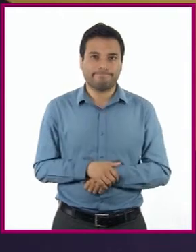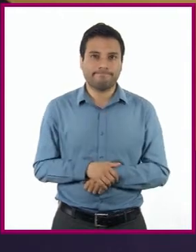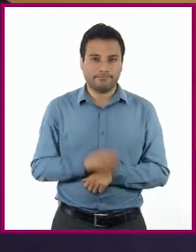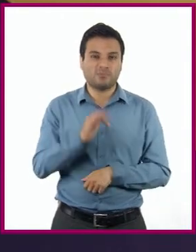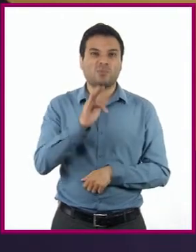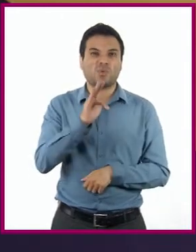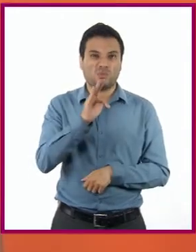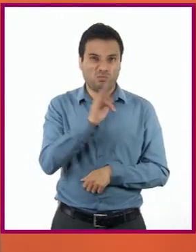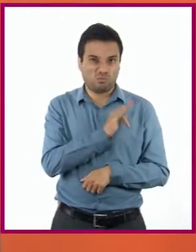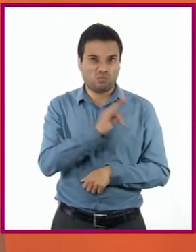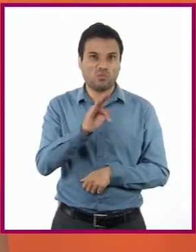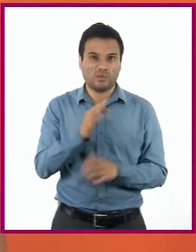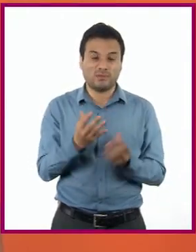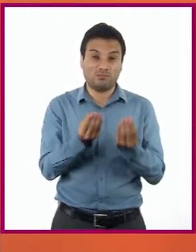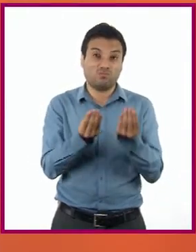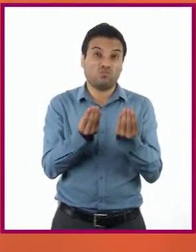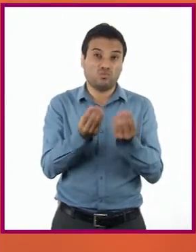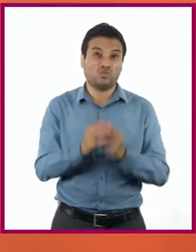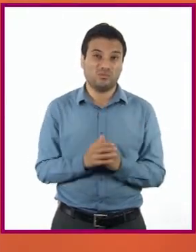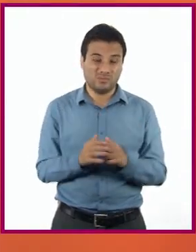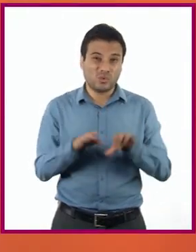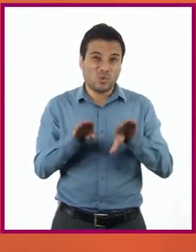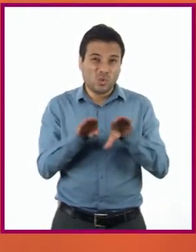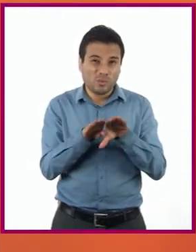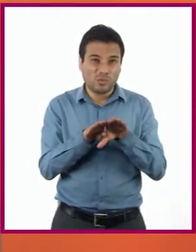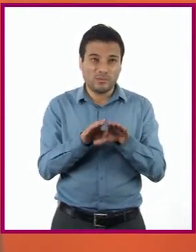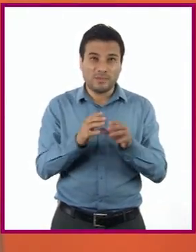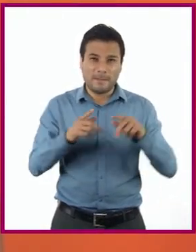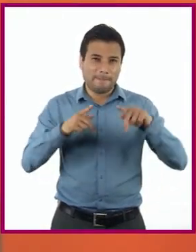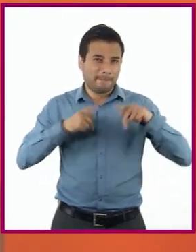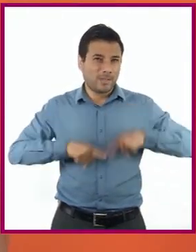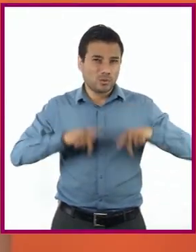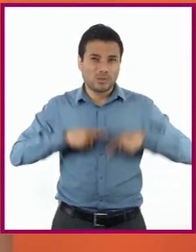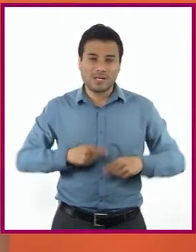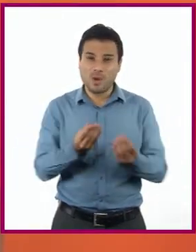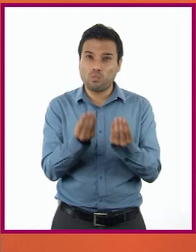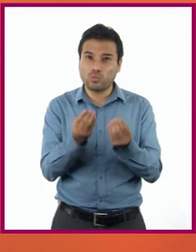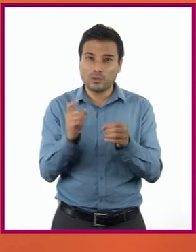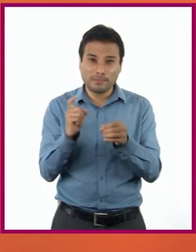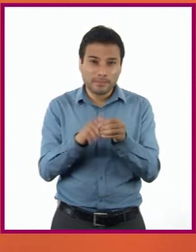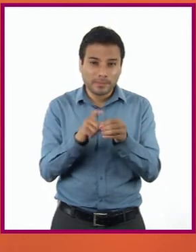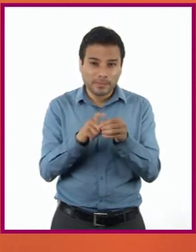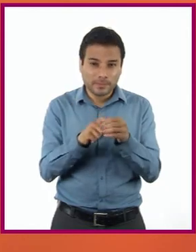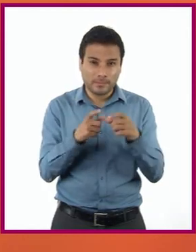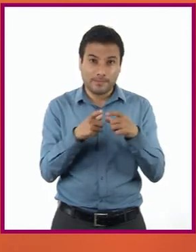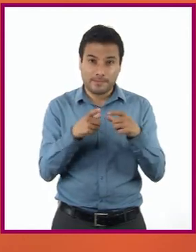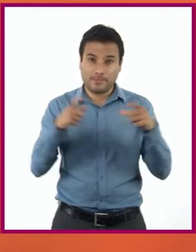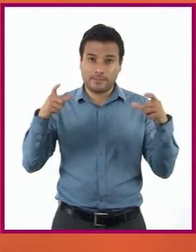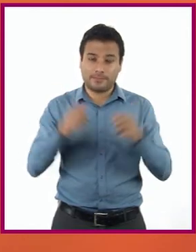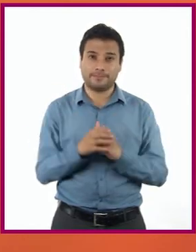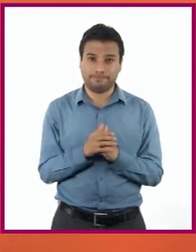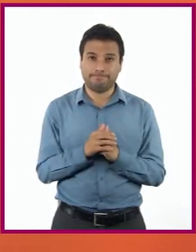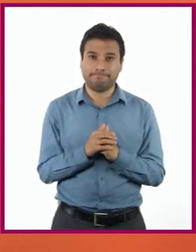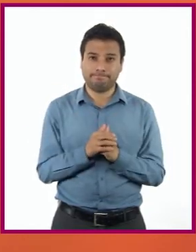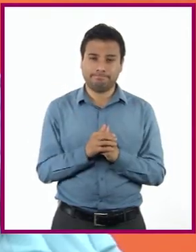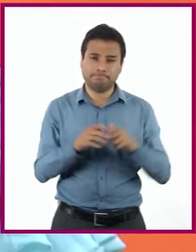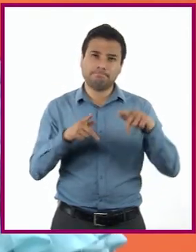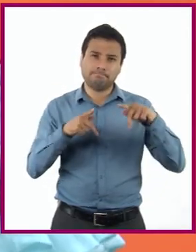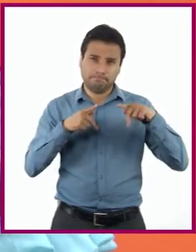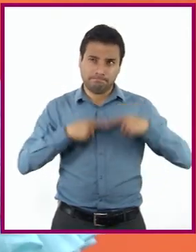compartir información de manera rápida y con un número grande de personas. Ellos siguen sosteniendo que la Tierra es